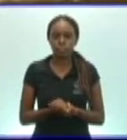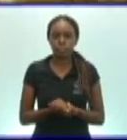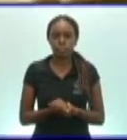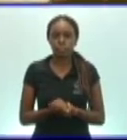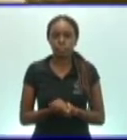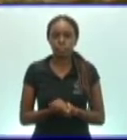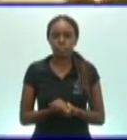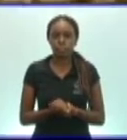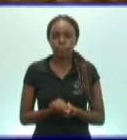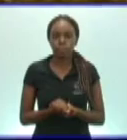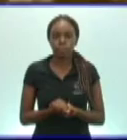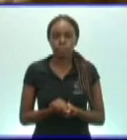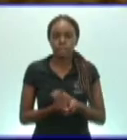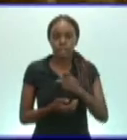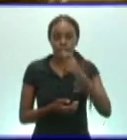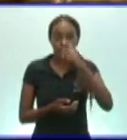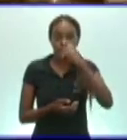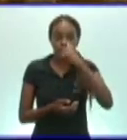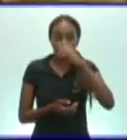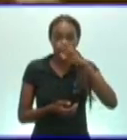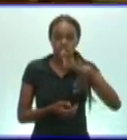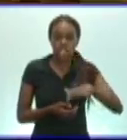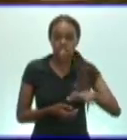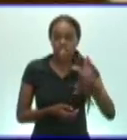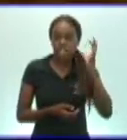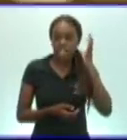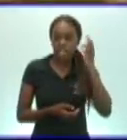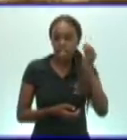Una niña los descubre y corre a avisar.